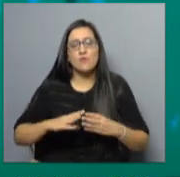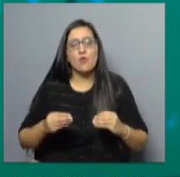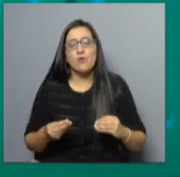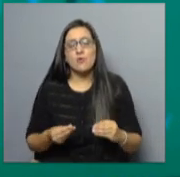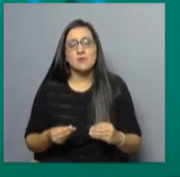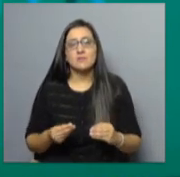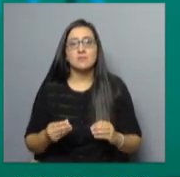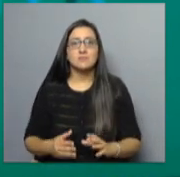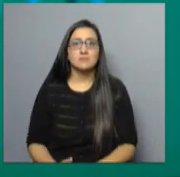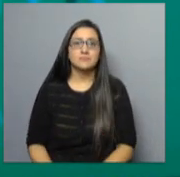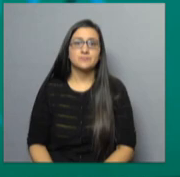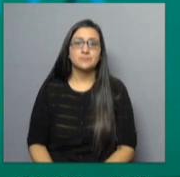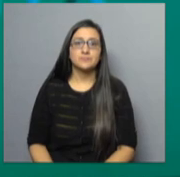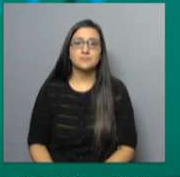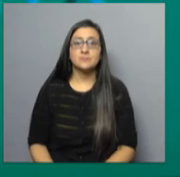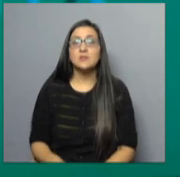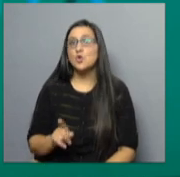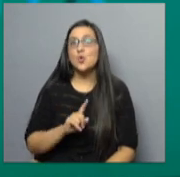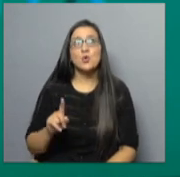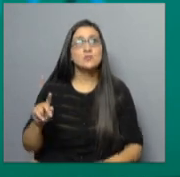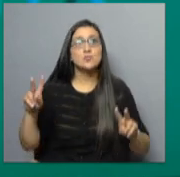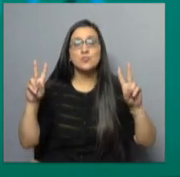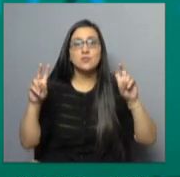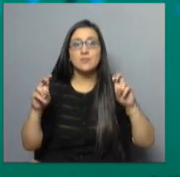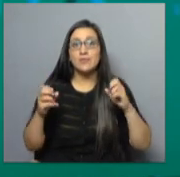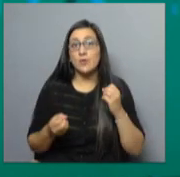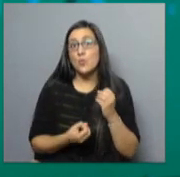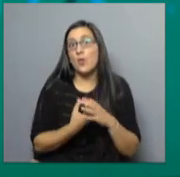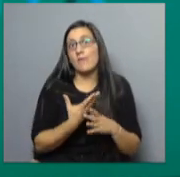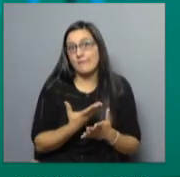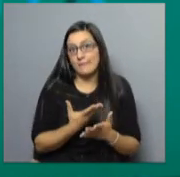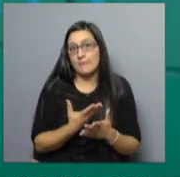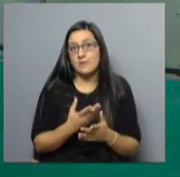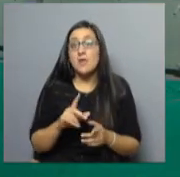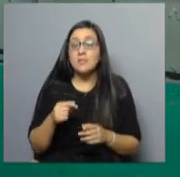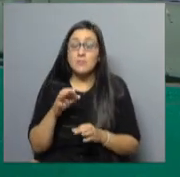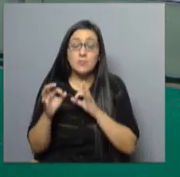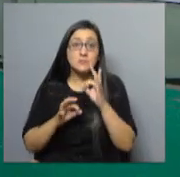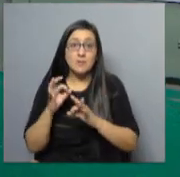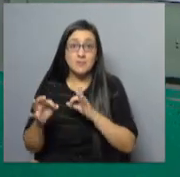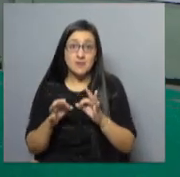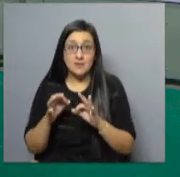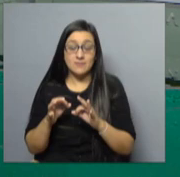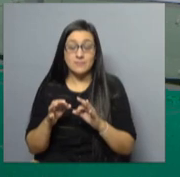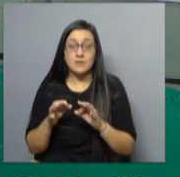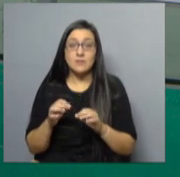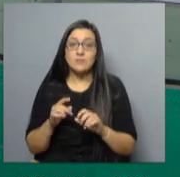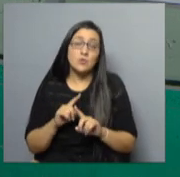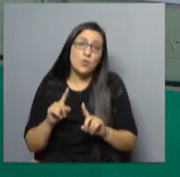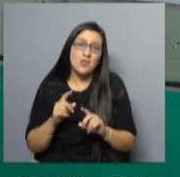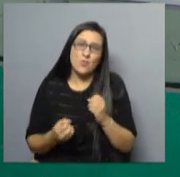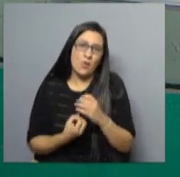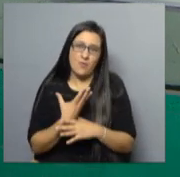violencia más severa no no no es un tema que después lo podemos situar en un contexto pero obviamente no es un tema nuevo